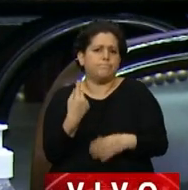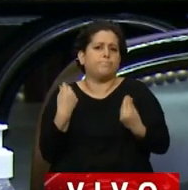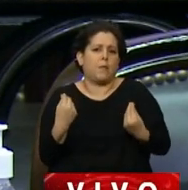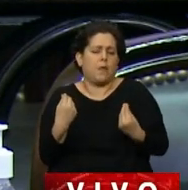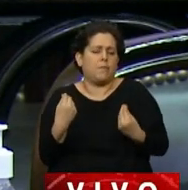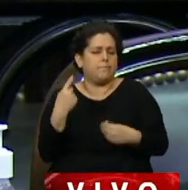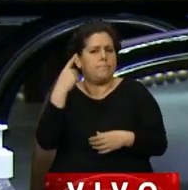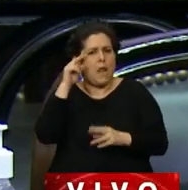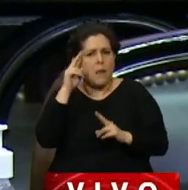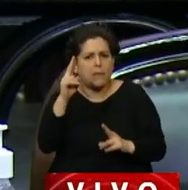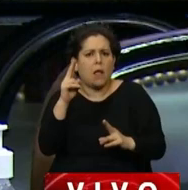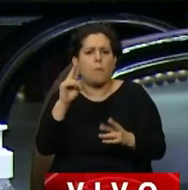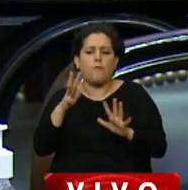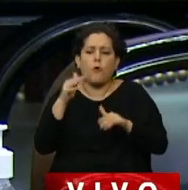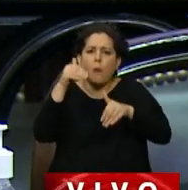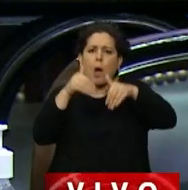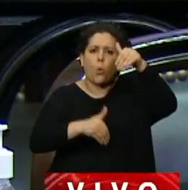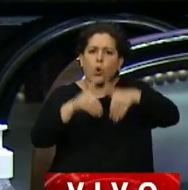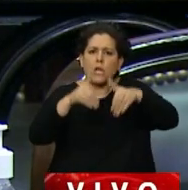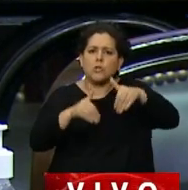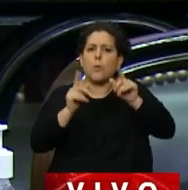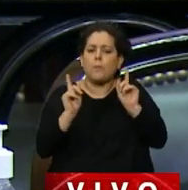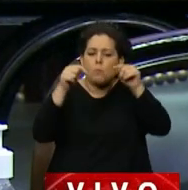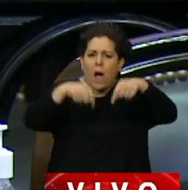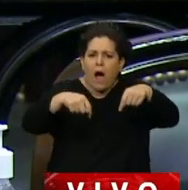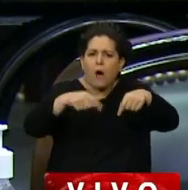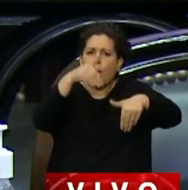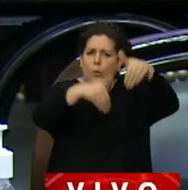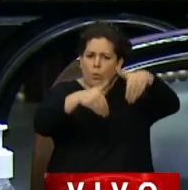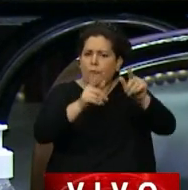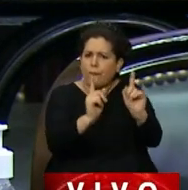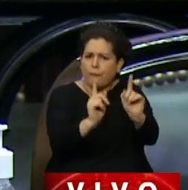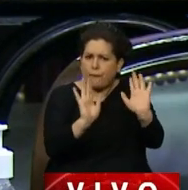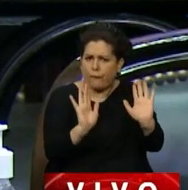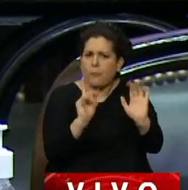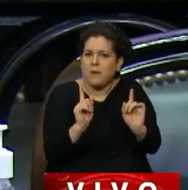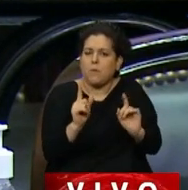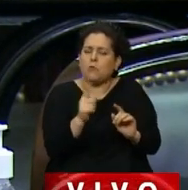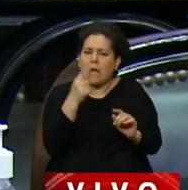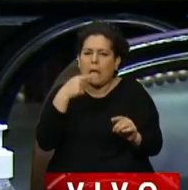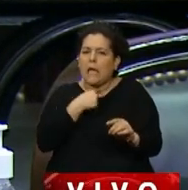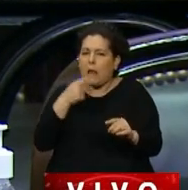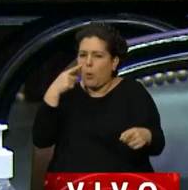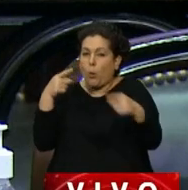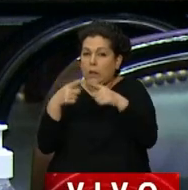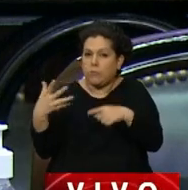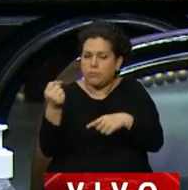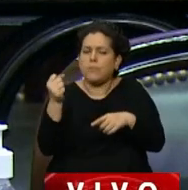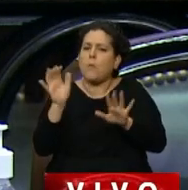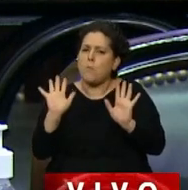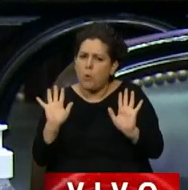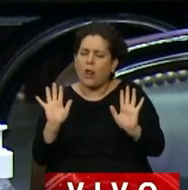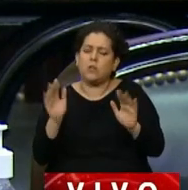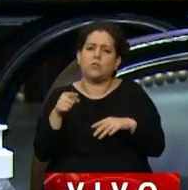la congruencia de cómo se vota con el sistema actual y que guarde congruencia al sistema que queremos ir. Por eso, para garantizar,